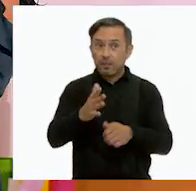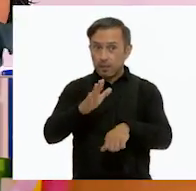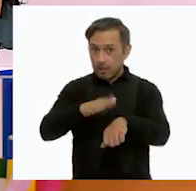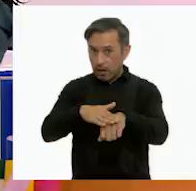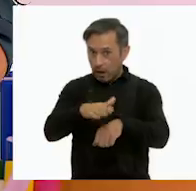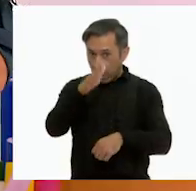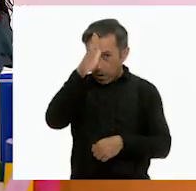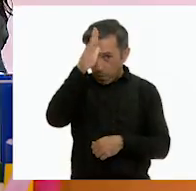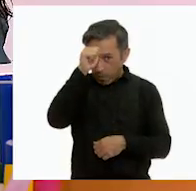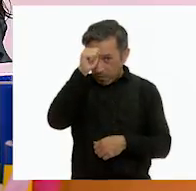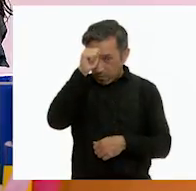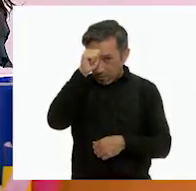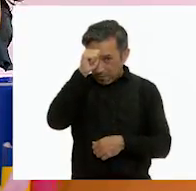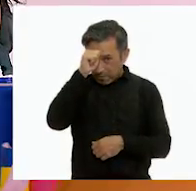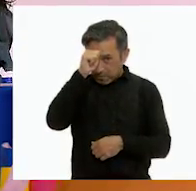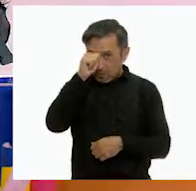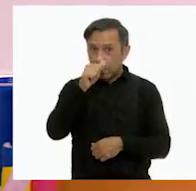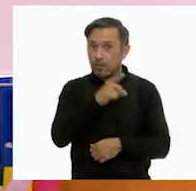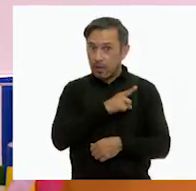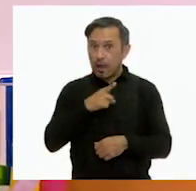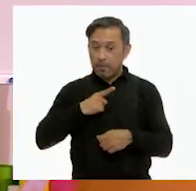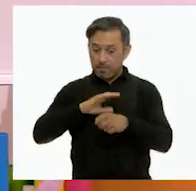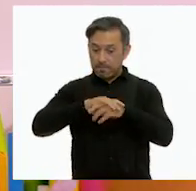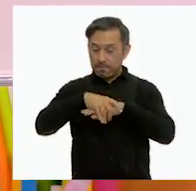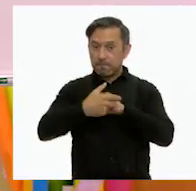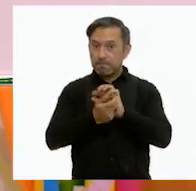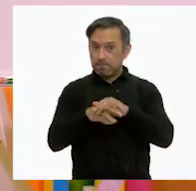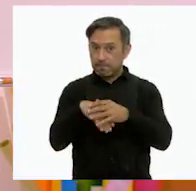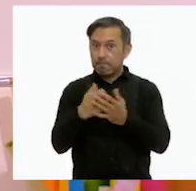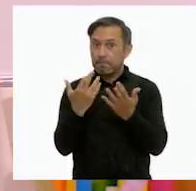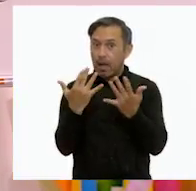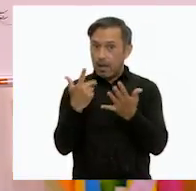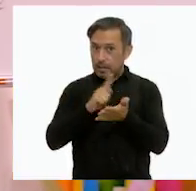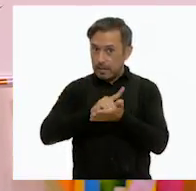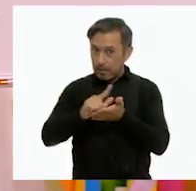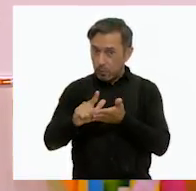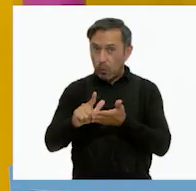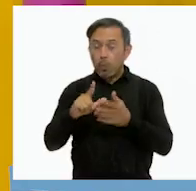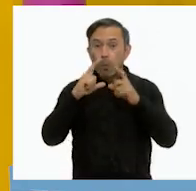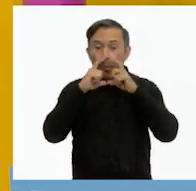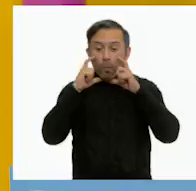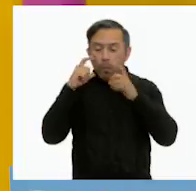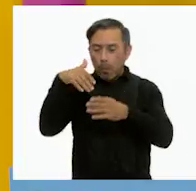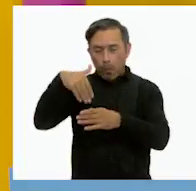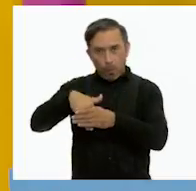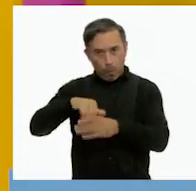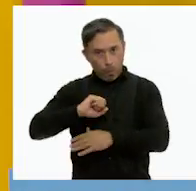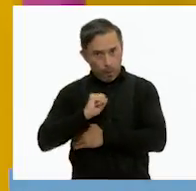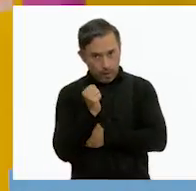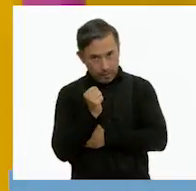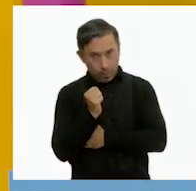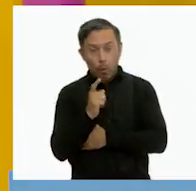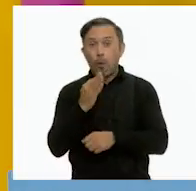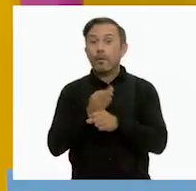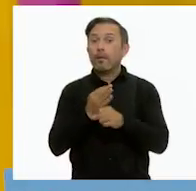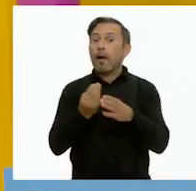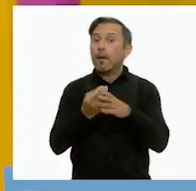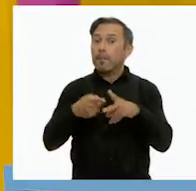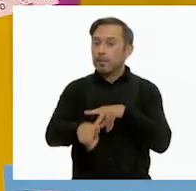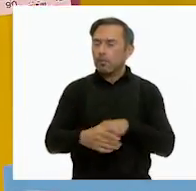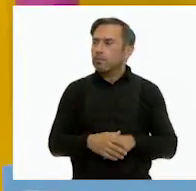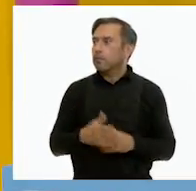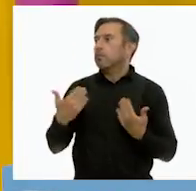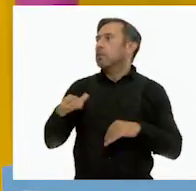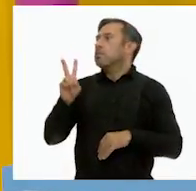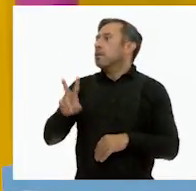mantener nuestras manos limpias y nuestro cubrebocas guardado. Porque perfecto. Pues estamos por iniciar la clase. Maestra, estoy muy